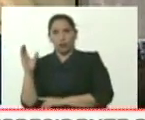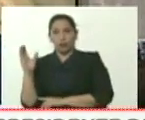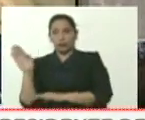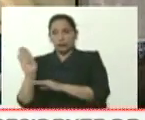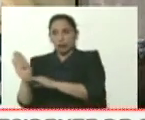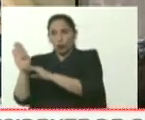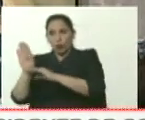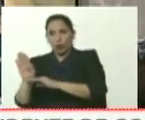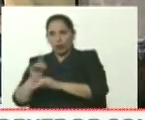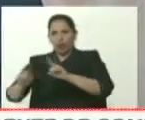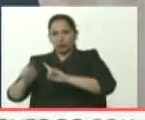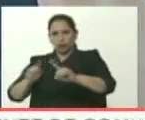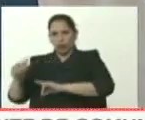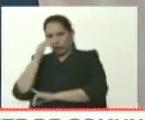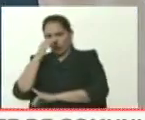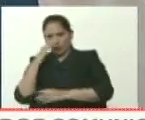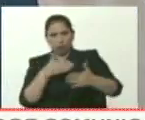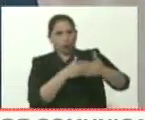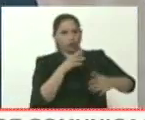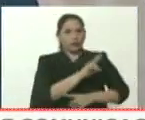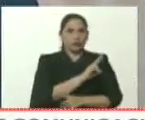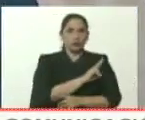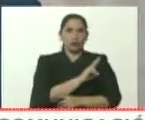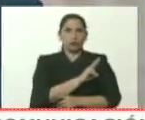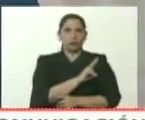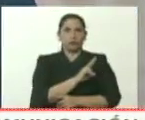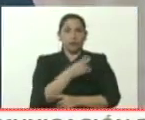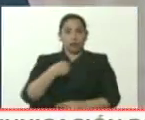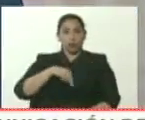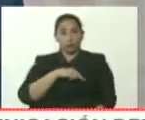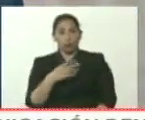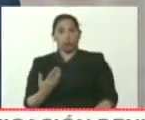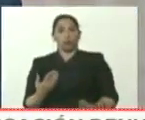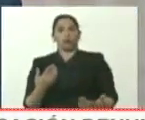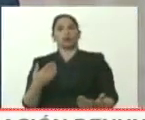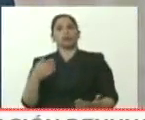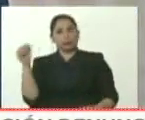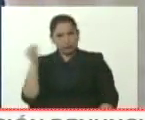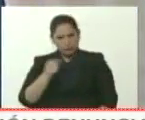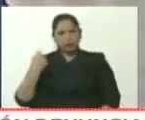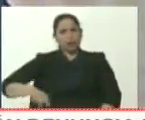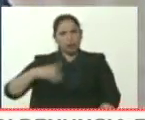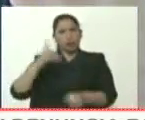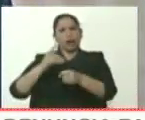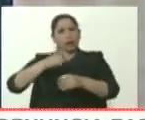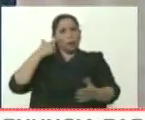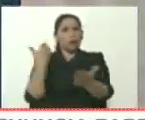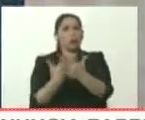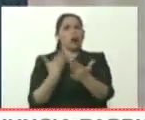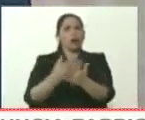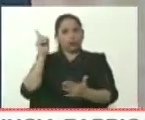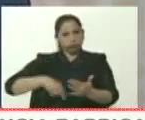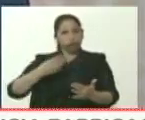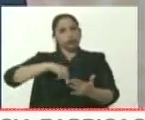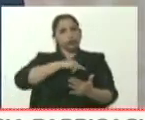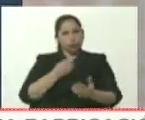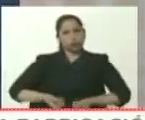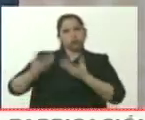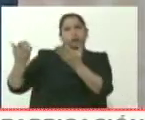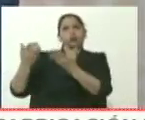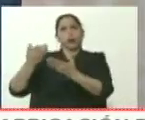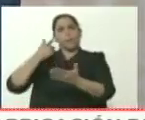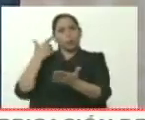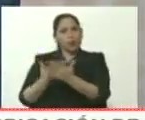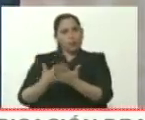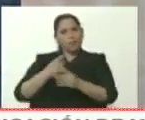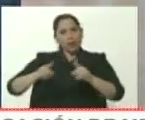acciones terroristas contra Venezuela. Y nosotros sí tenemos datos, sí tenemos pruebas, y vamos a darle esa prueba